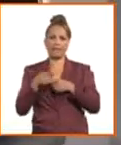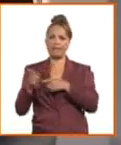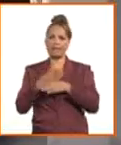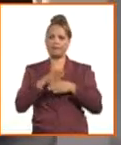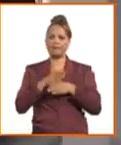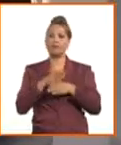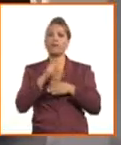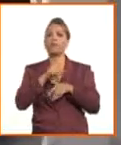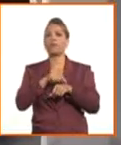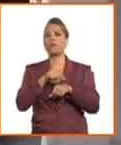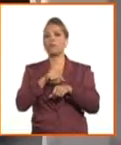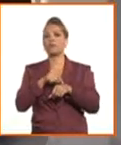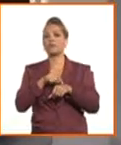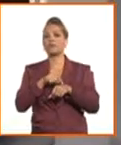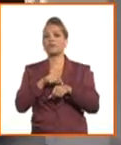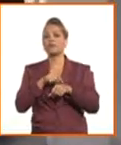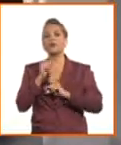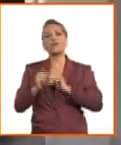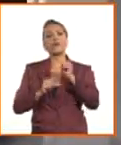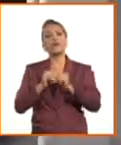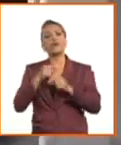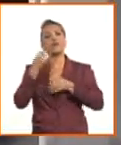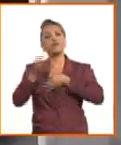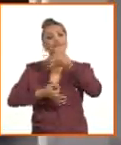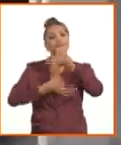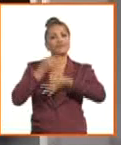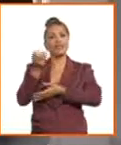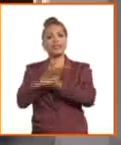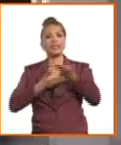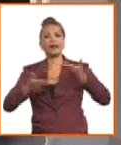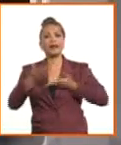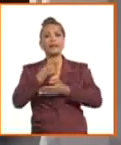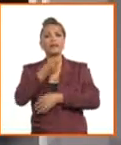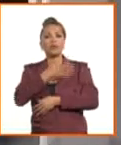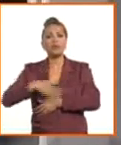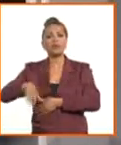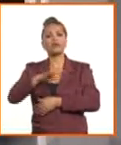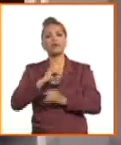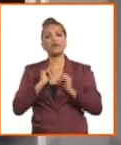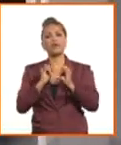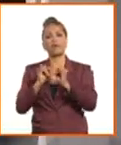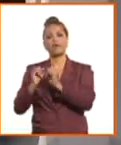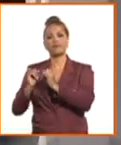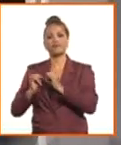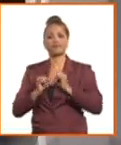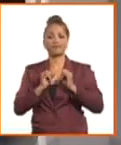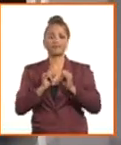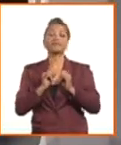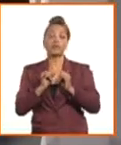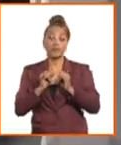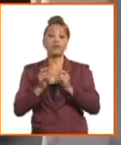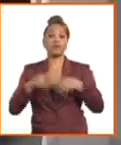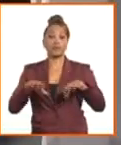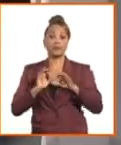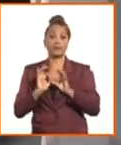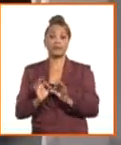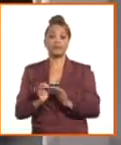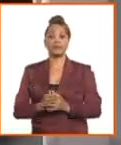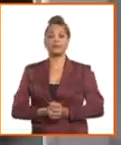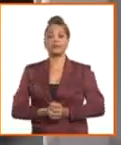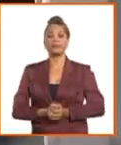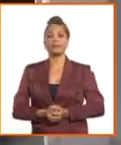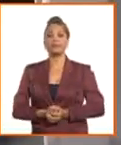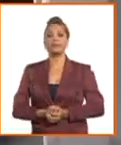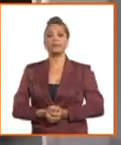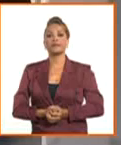hemos venido hablando, o sea, intercambiando con nuestra población y dando información al respecto a este asunto. Entonces, como